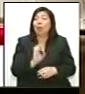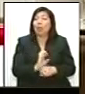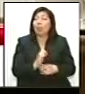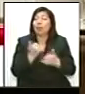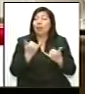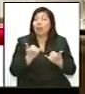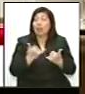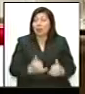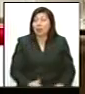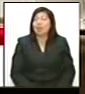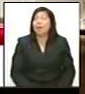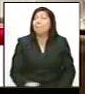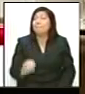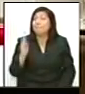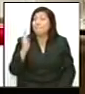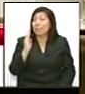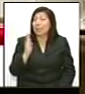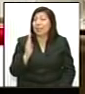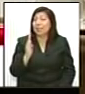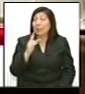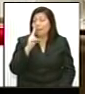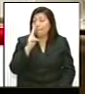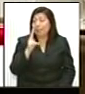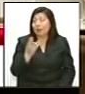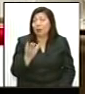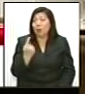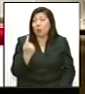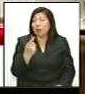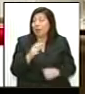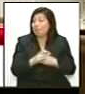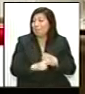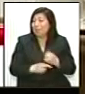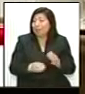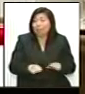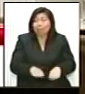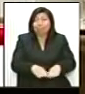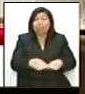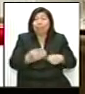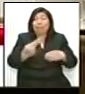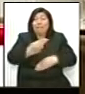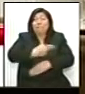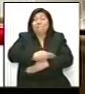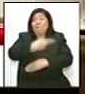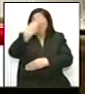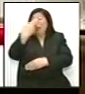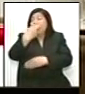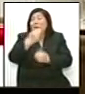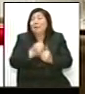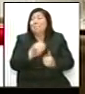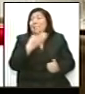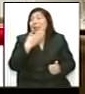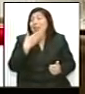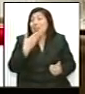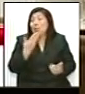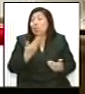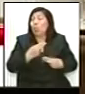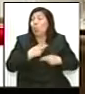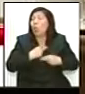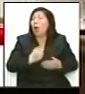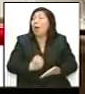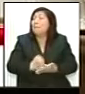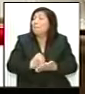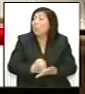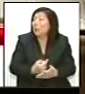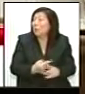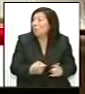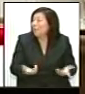ahora Brasil, y Perú es el único país que ha abierto las fronteras con la mejor en sentido humanitario,